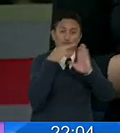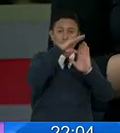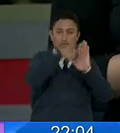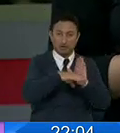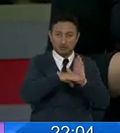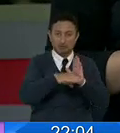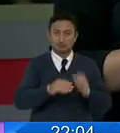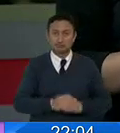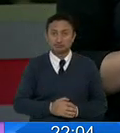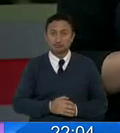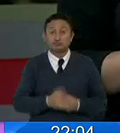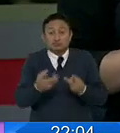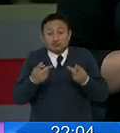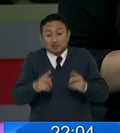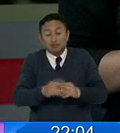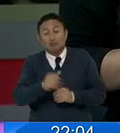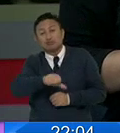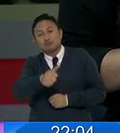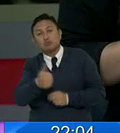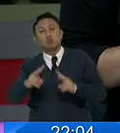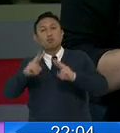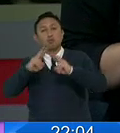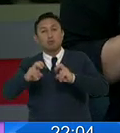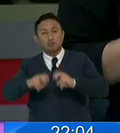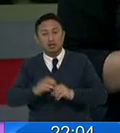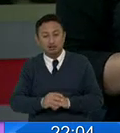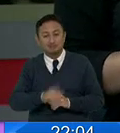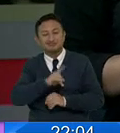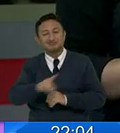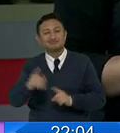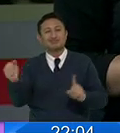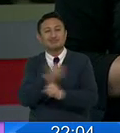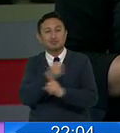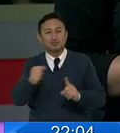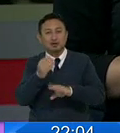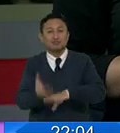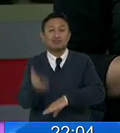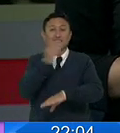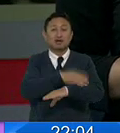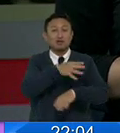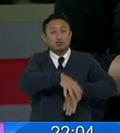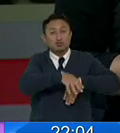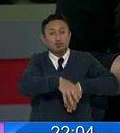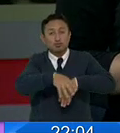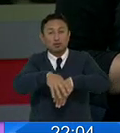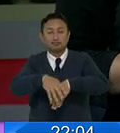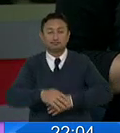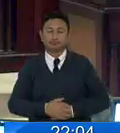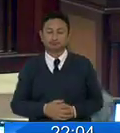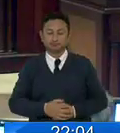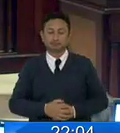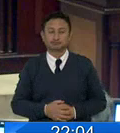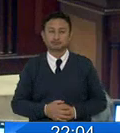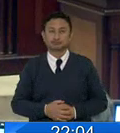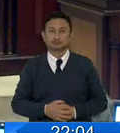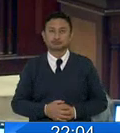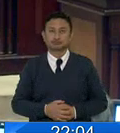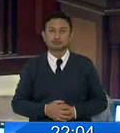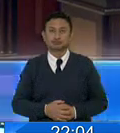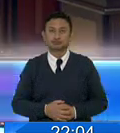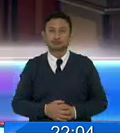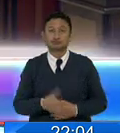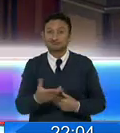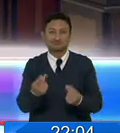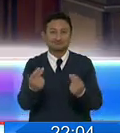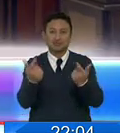Participación Ciudadana y también una investigación sobre los hechos de violencia suscitados durante el paro nacional. Sin